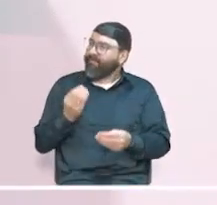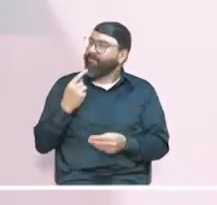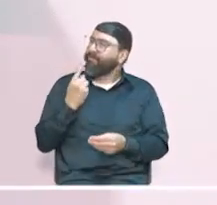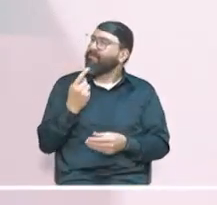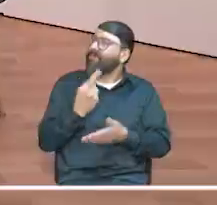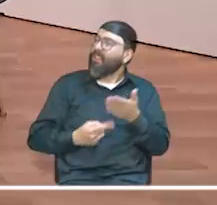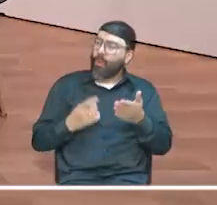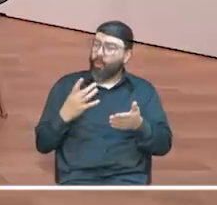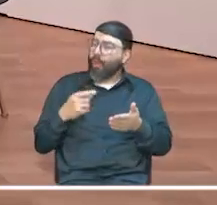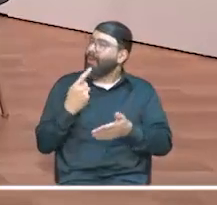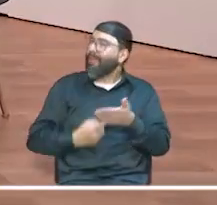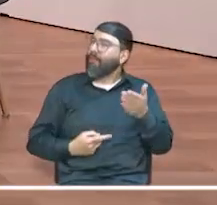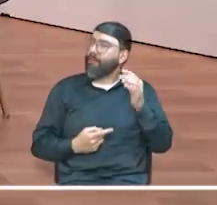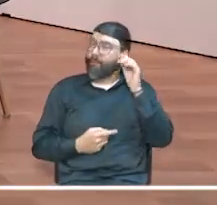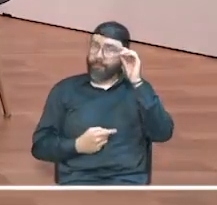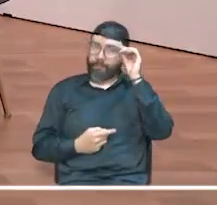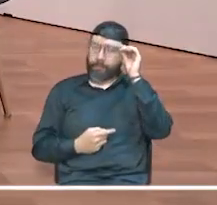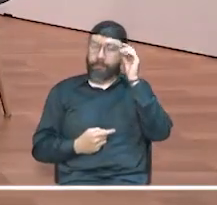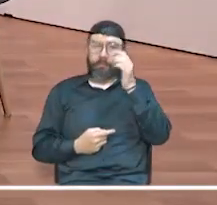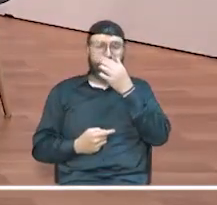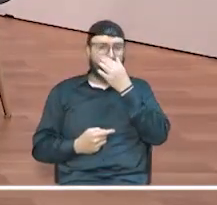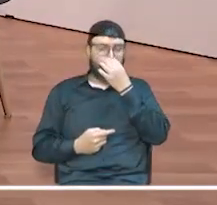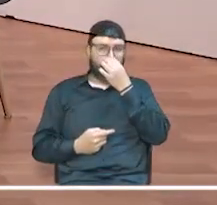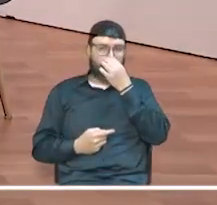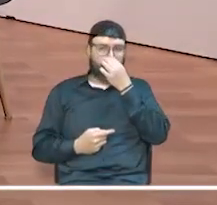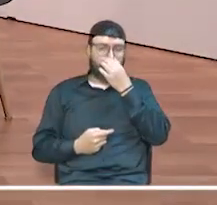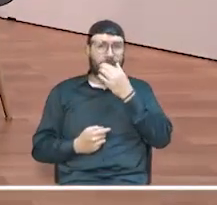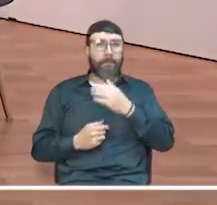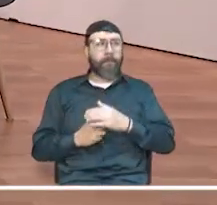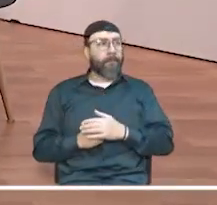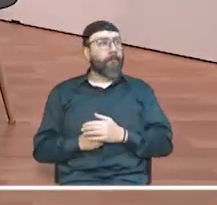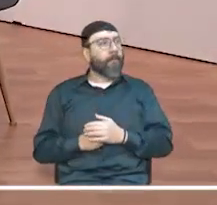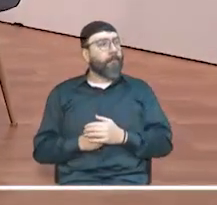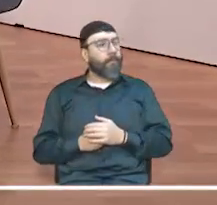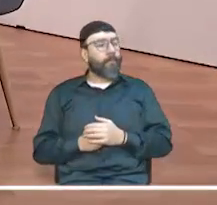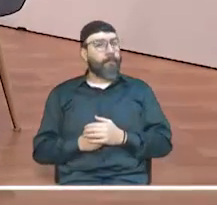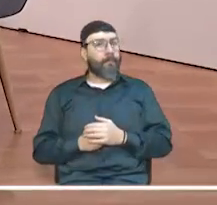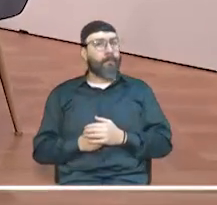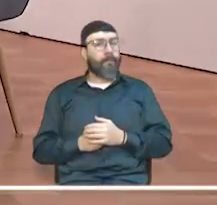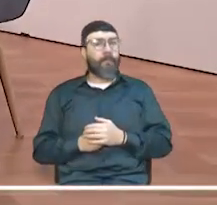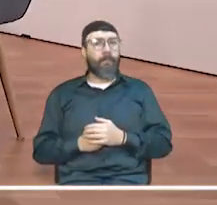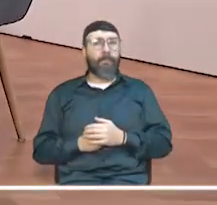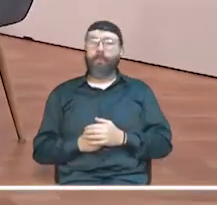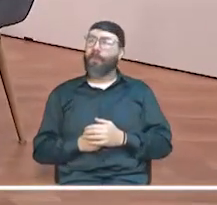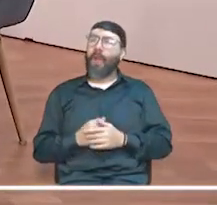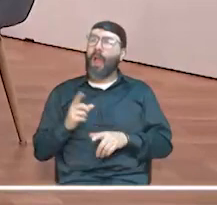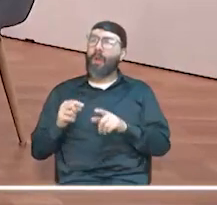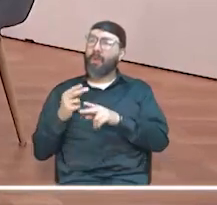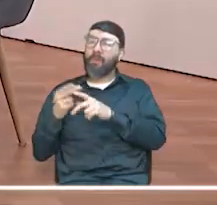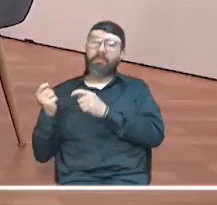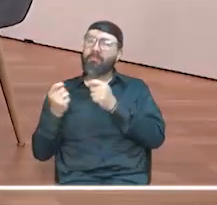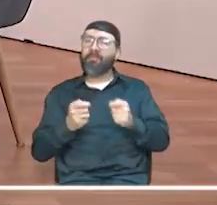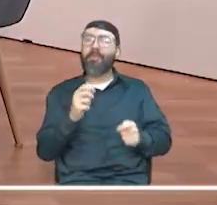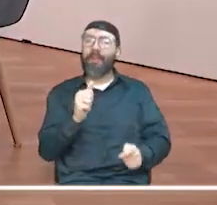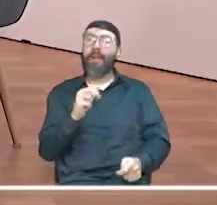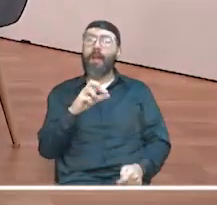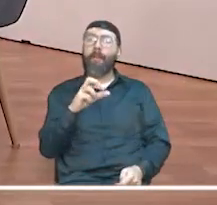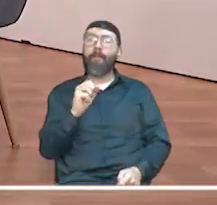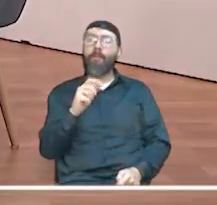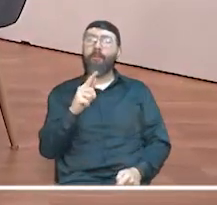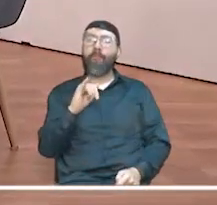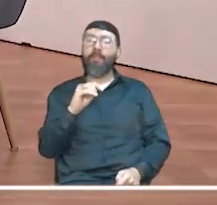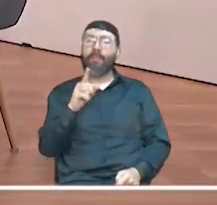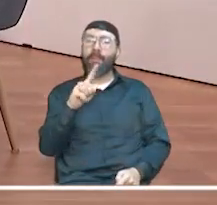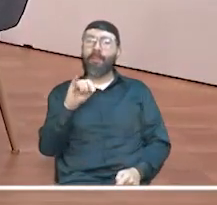que aquí sucede. El Oxlade-Slater, que pues técnicamente se llama como una apofisitis de tracción, o sea, esta zona